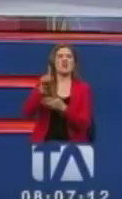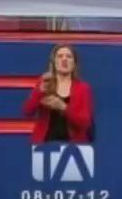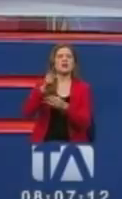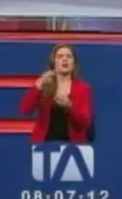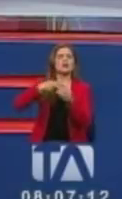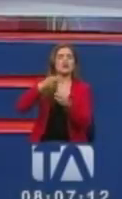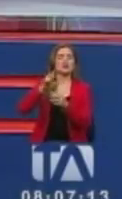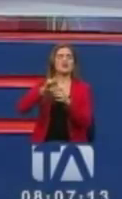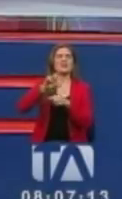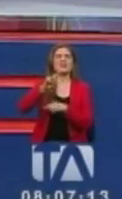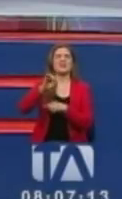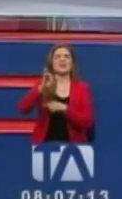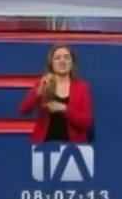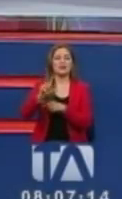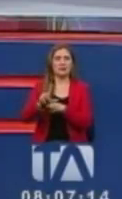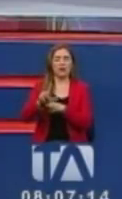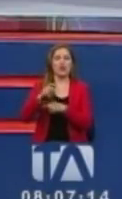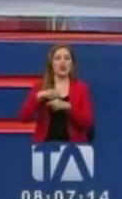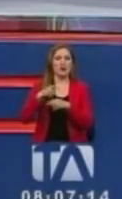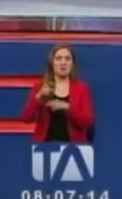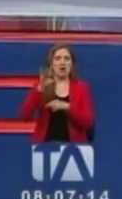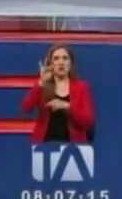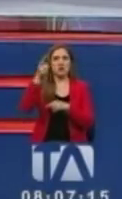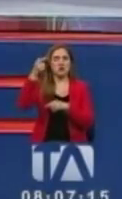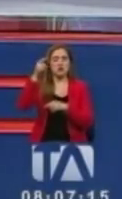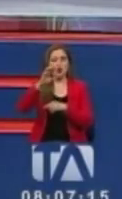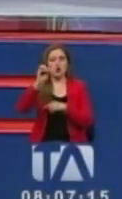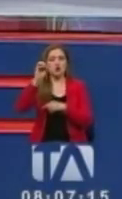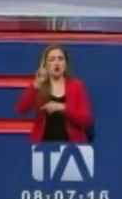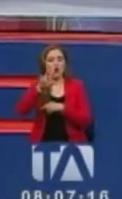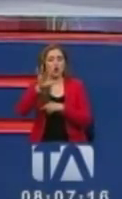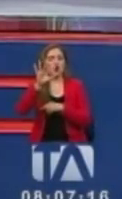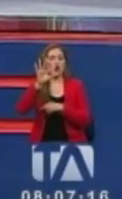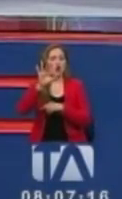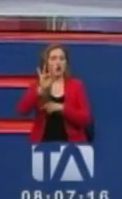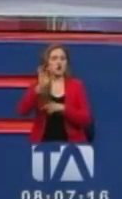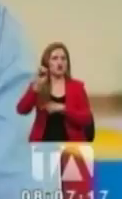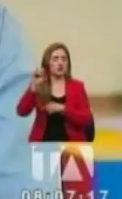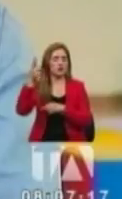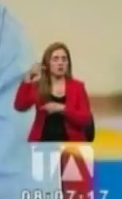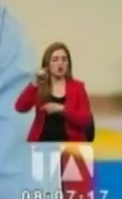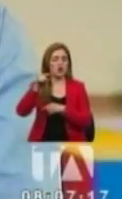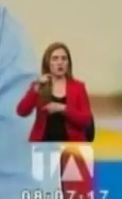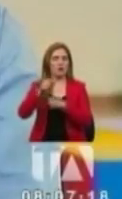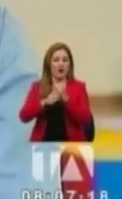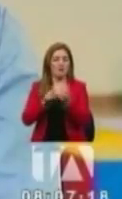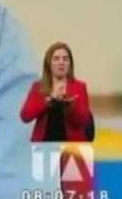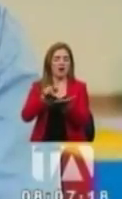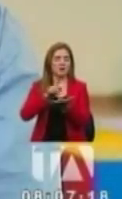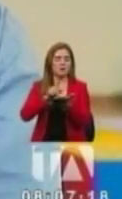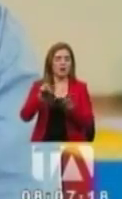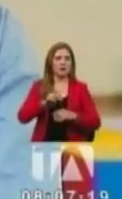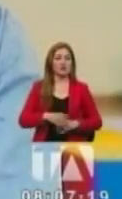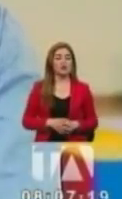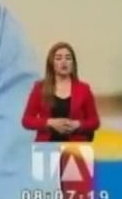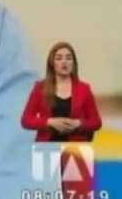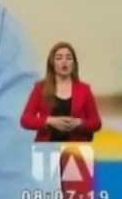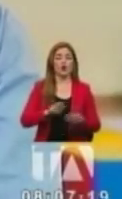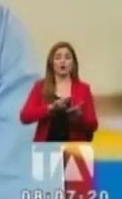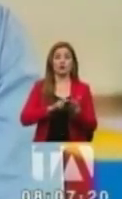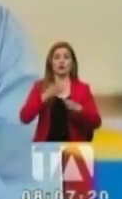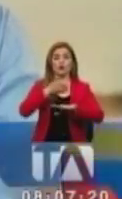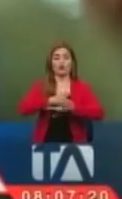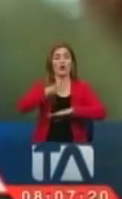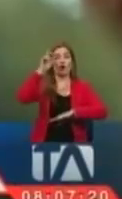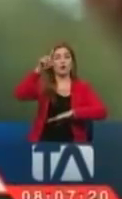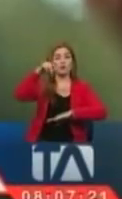industriales naviero y pesquero utilizan el 21 por ciento del consumo nacional nacional las reuniones llegarán